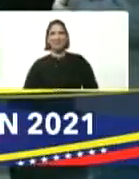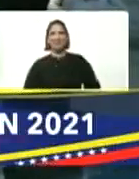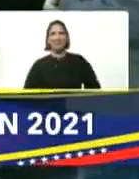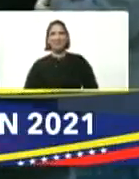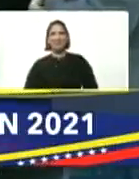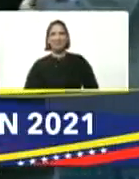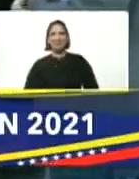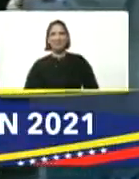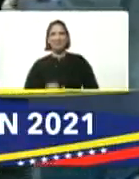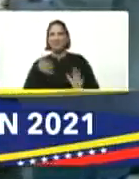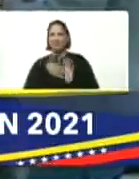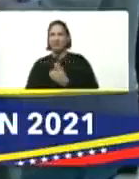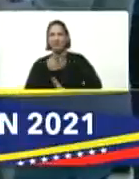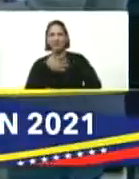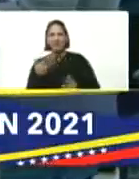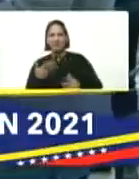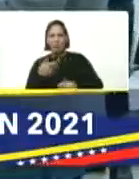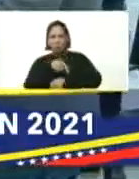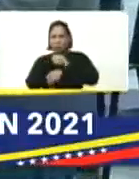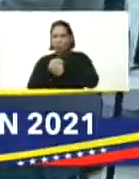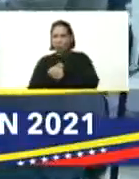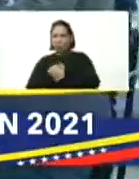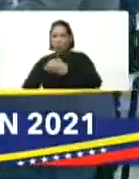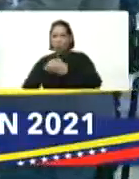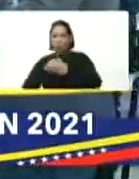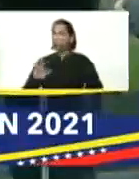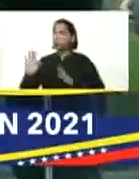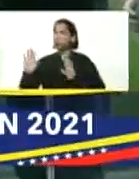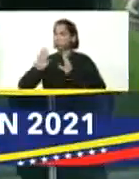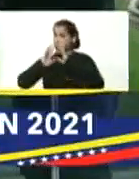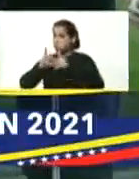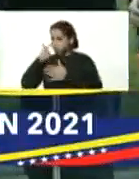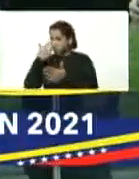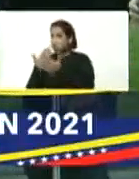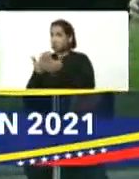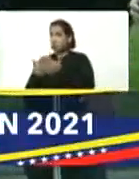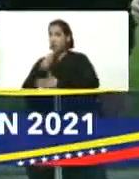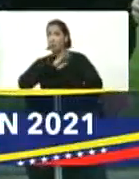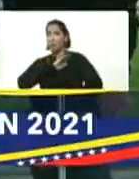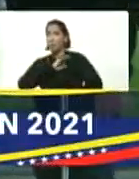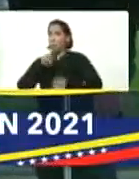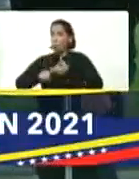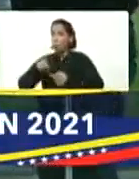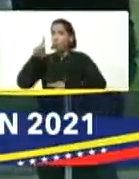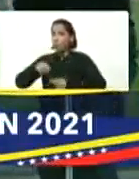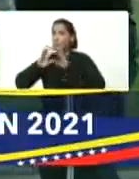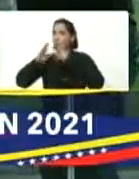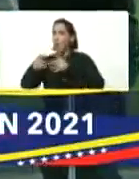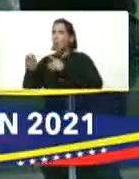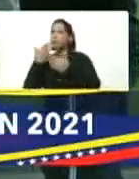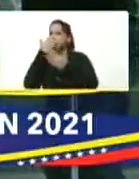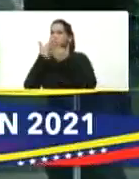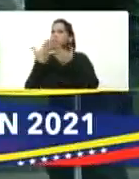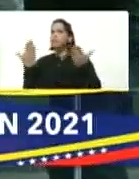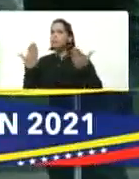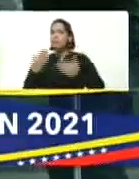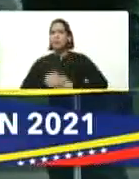¿Qué es esto? ¿Una brujería? Una brujería que me pusieron aquí. Cecilia y mi esposa que está por allá y... Y no, además, se